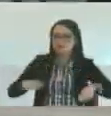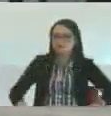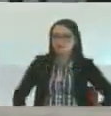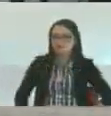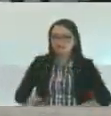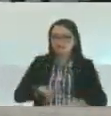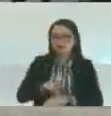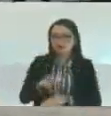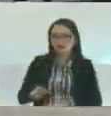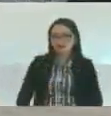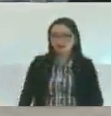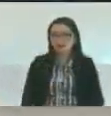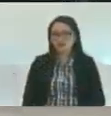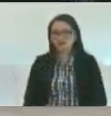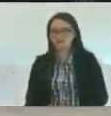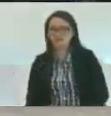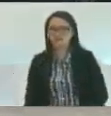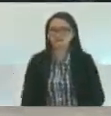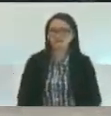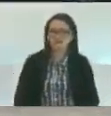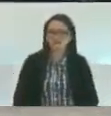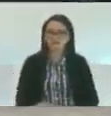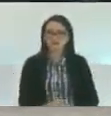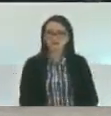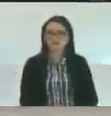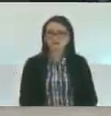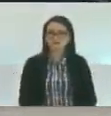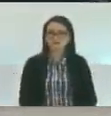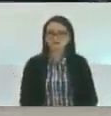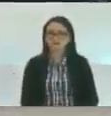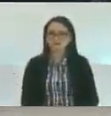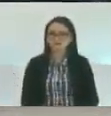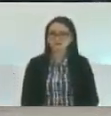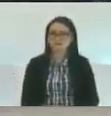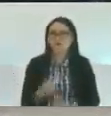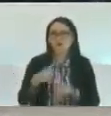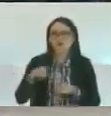río Padre, Orinoco. Por acá en el Caroní